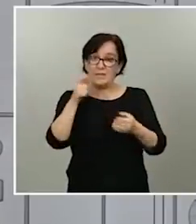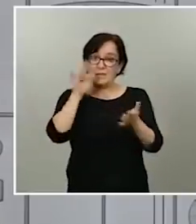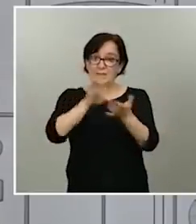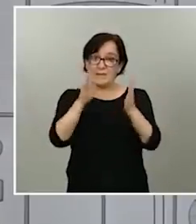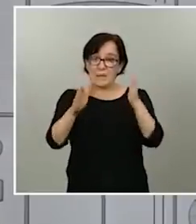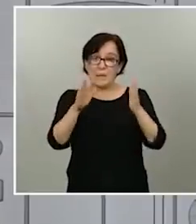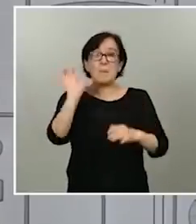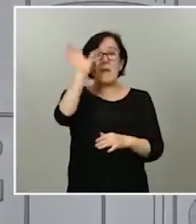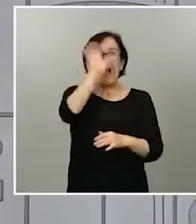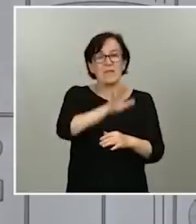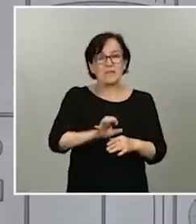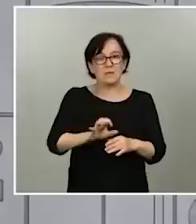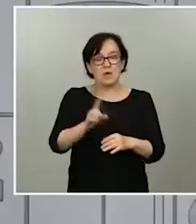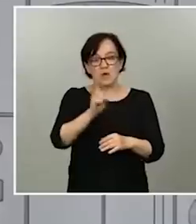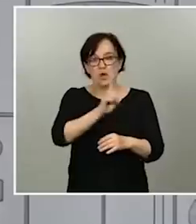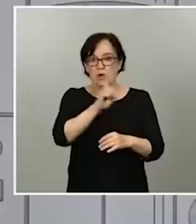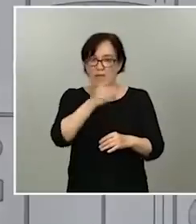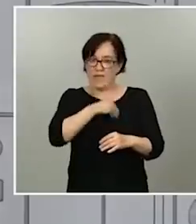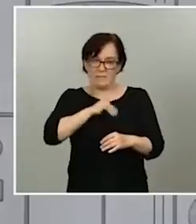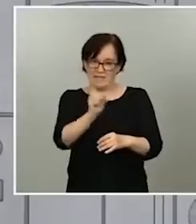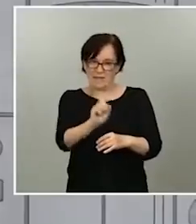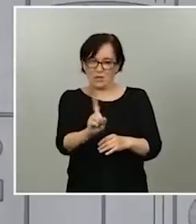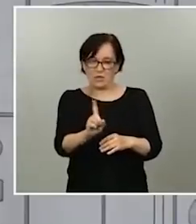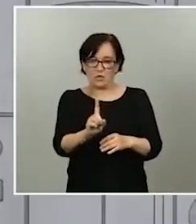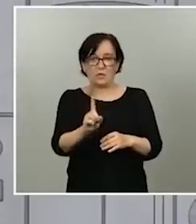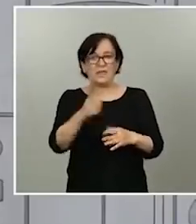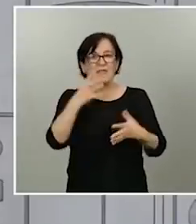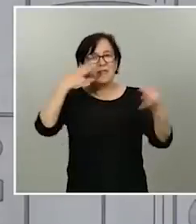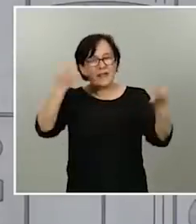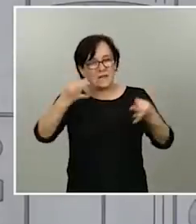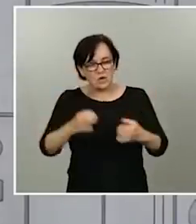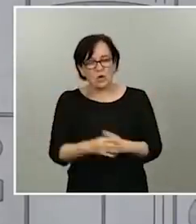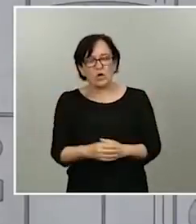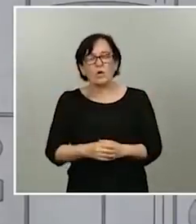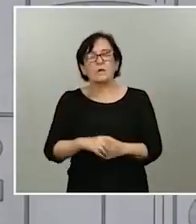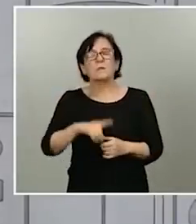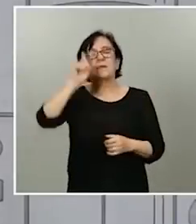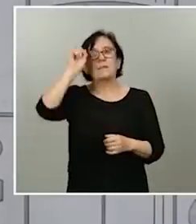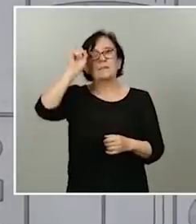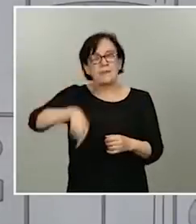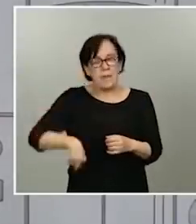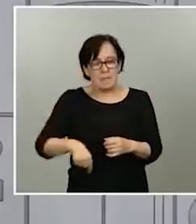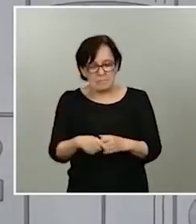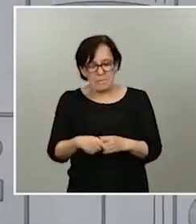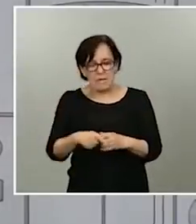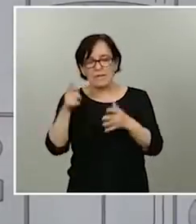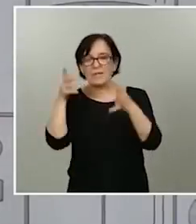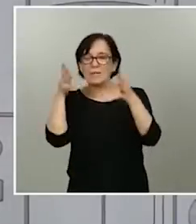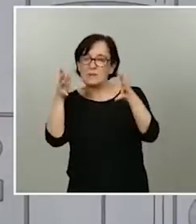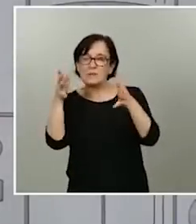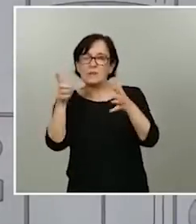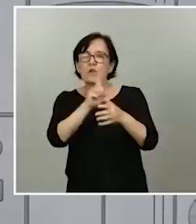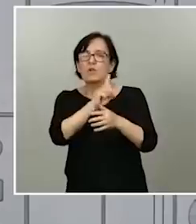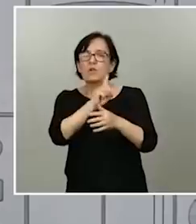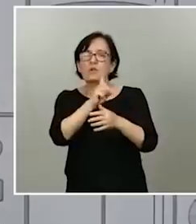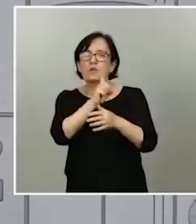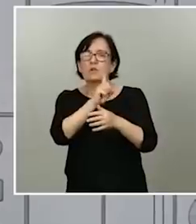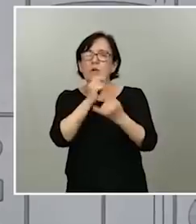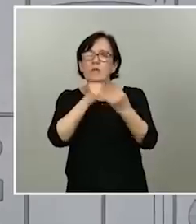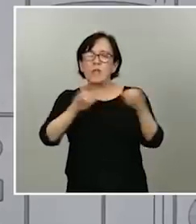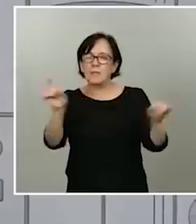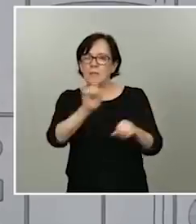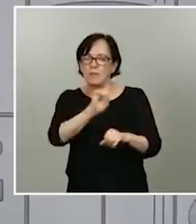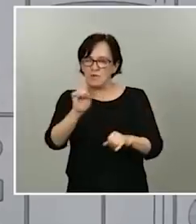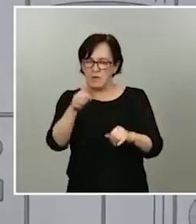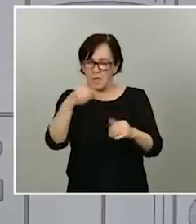solo, bueno, solo es una manera de hablar, es el 90% de los muertos. El 90% de los muertos